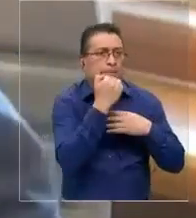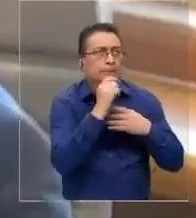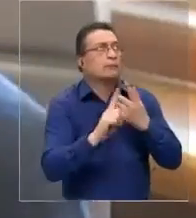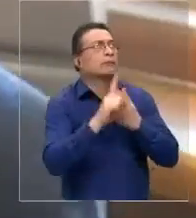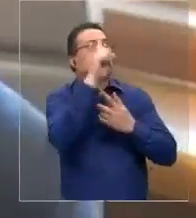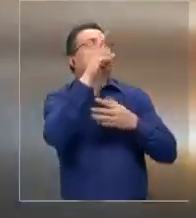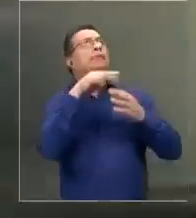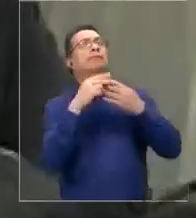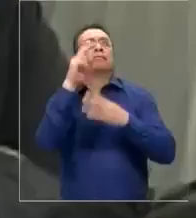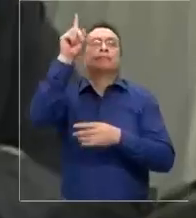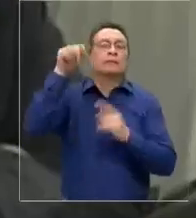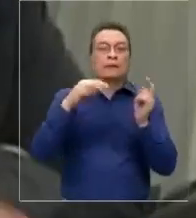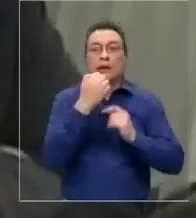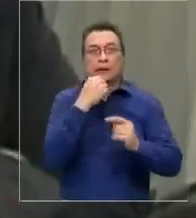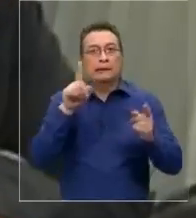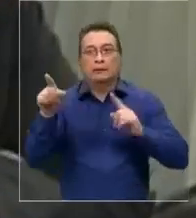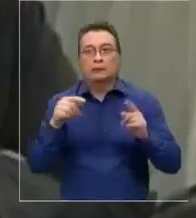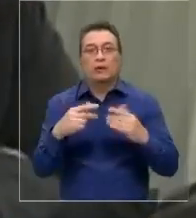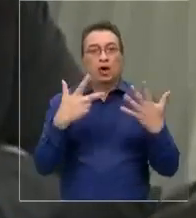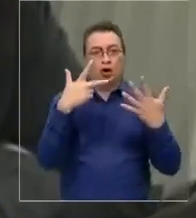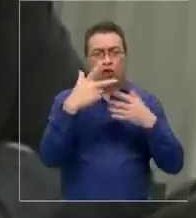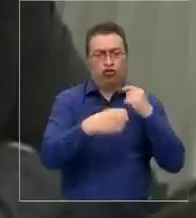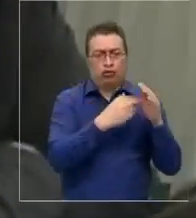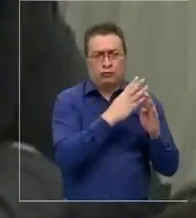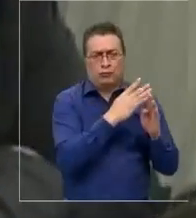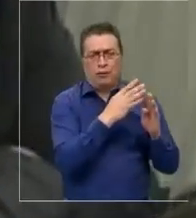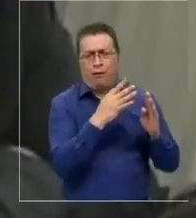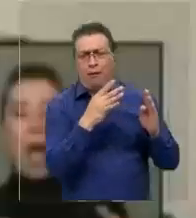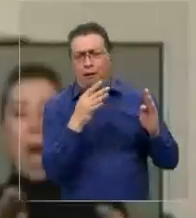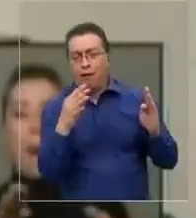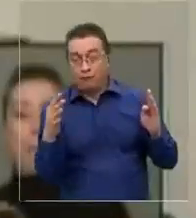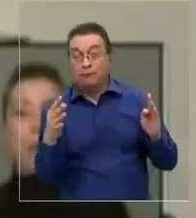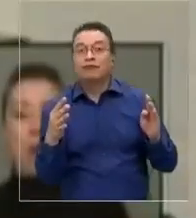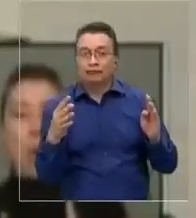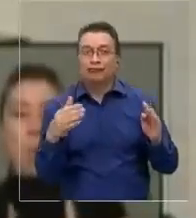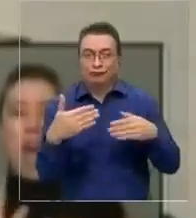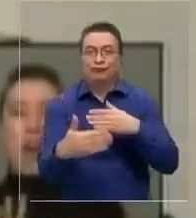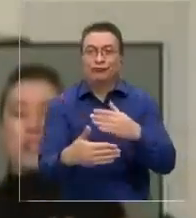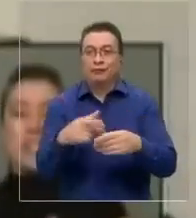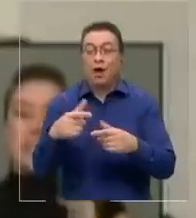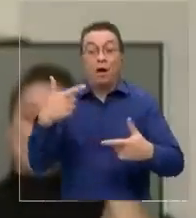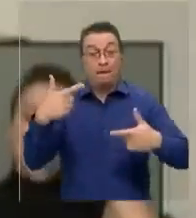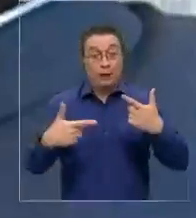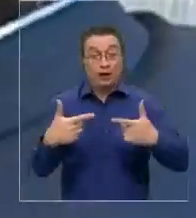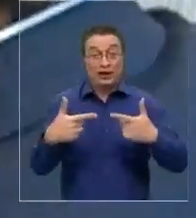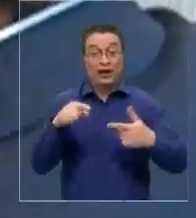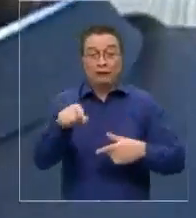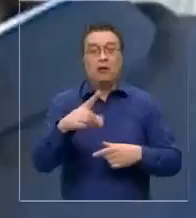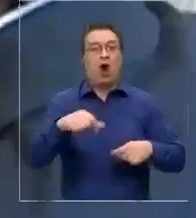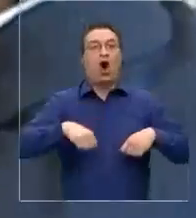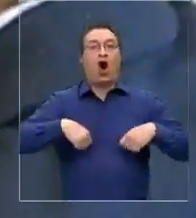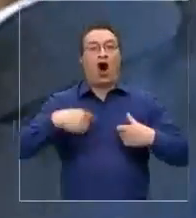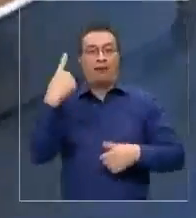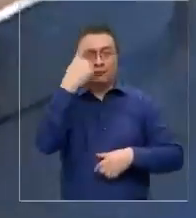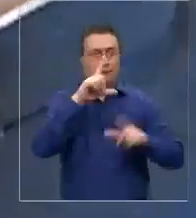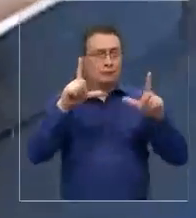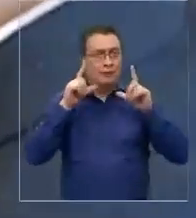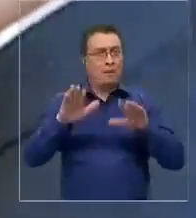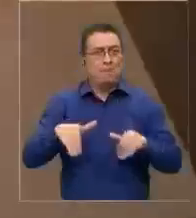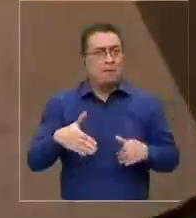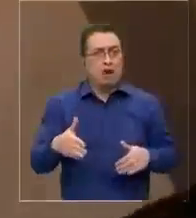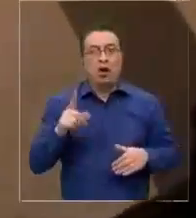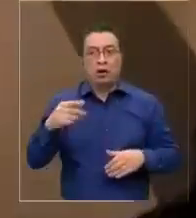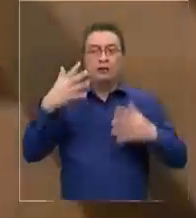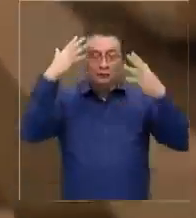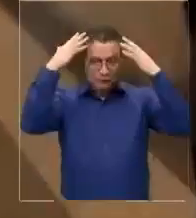porque era por el siguiente piso. 8 años no pasan en vano, pero para la política nacional siguen siendo una generación joven. Atrás quedó